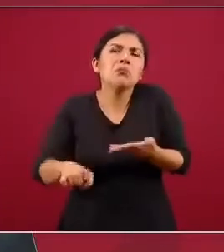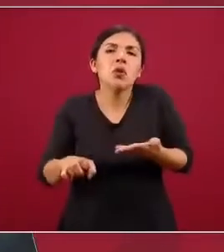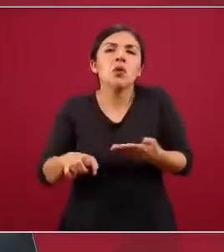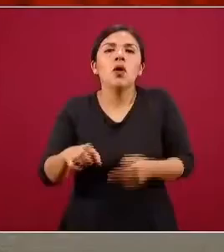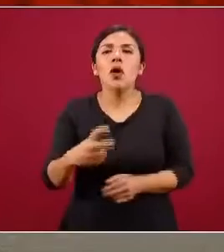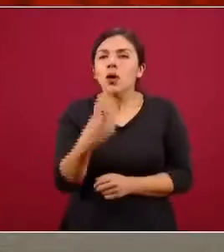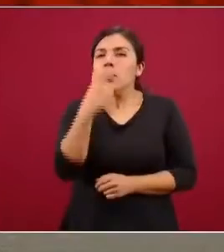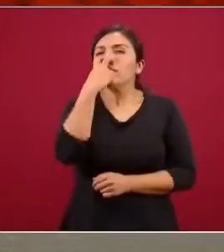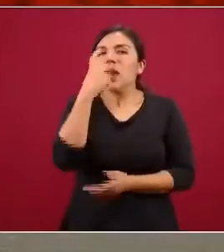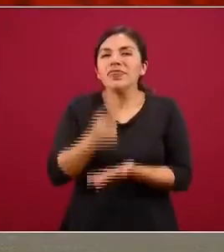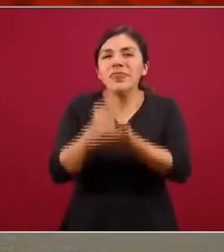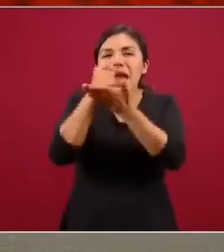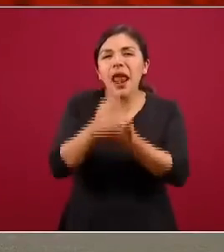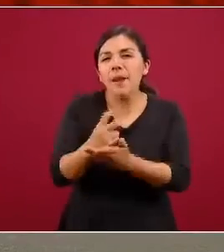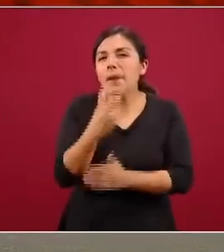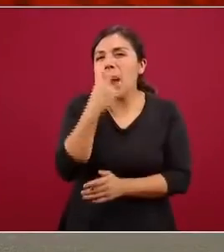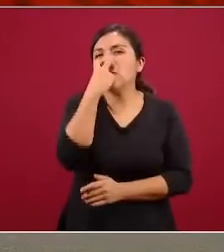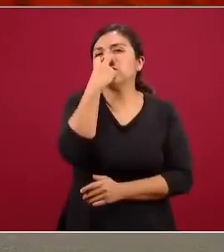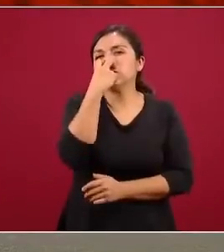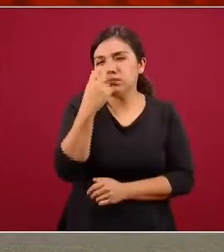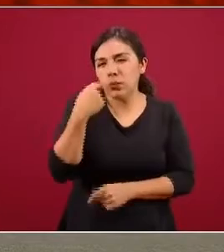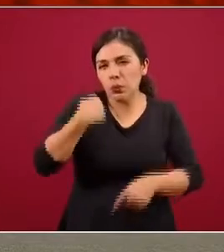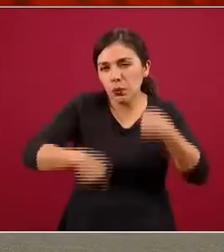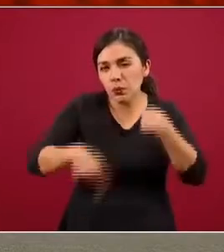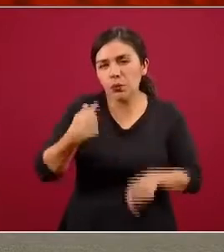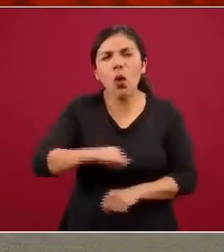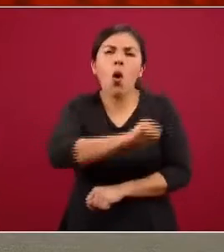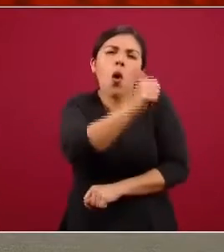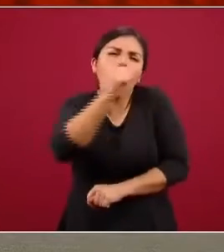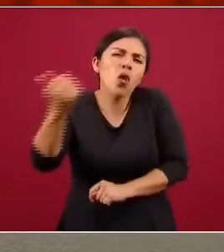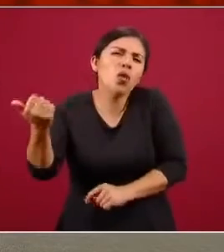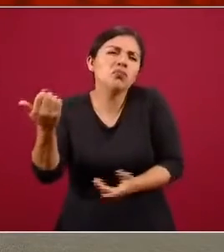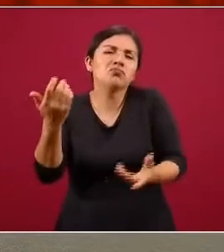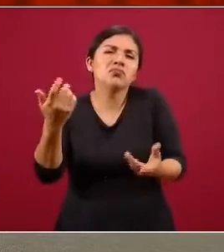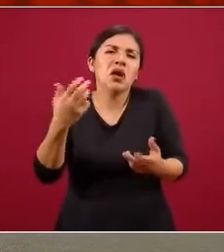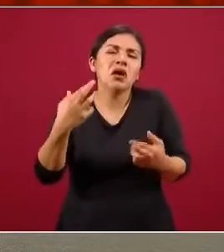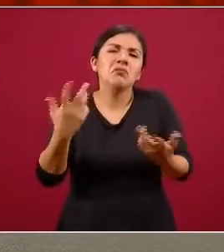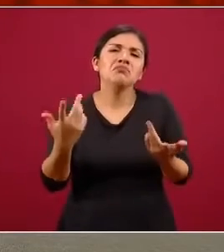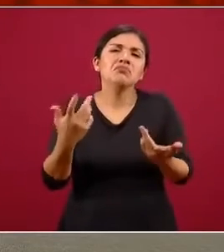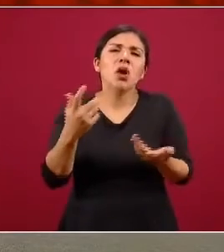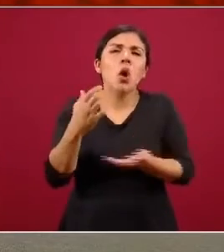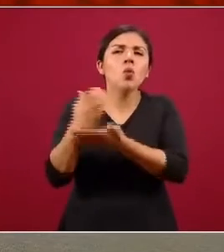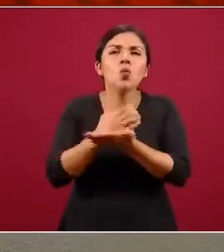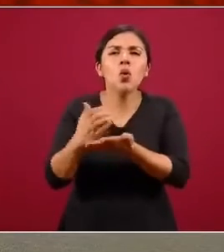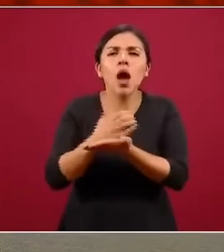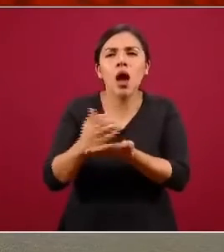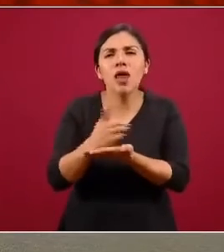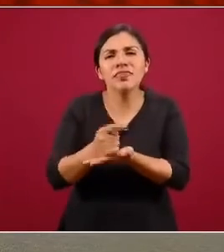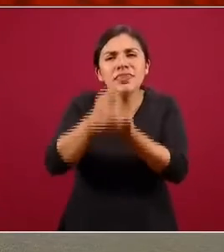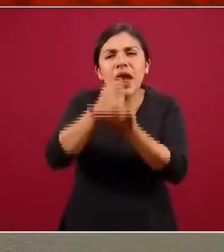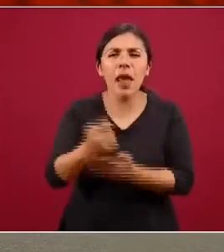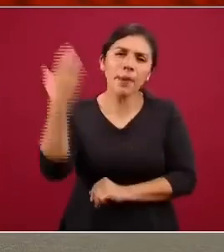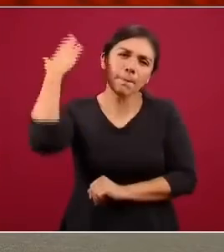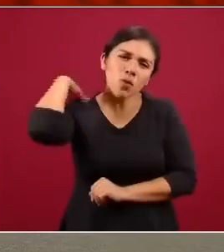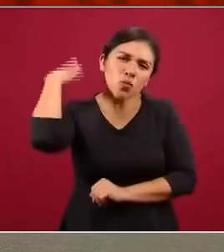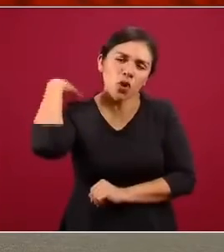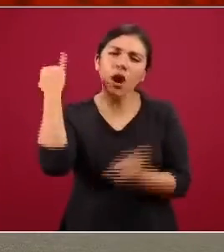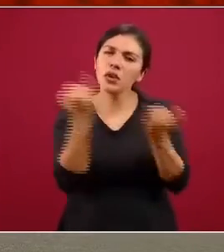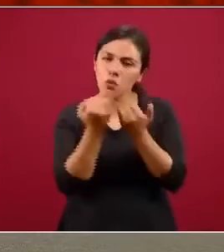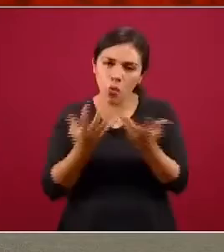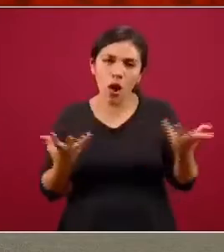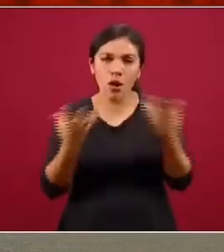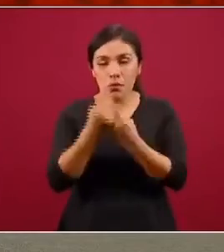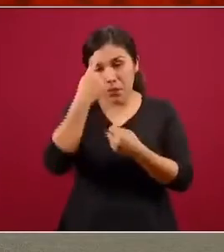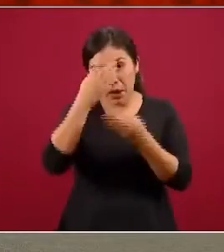de inhaloterapia y otros campos, rehabilitación pulmonar, etcétera, que también son parte de los equipos